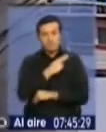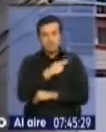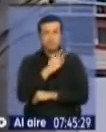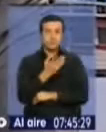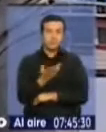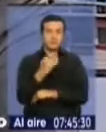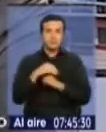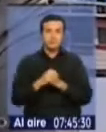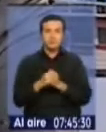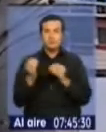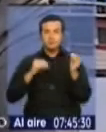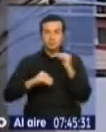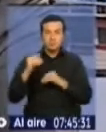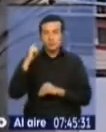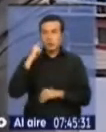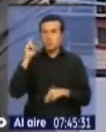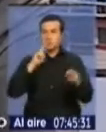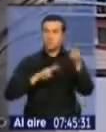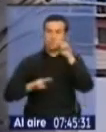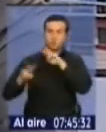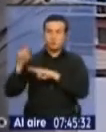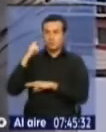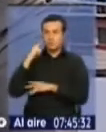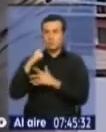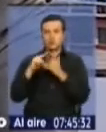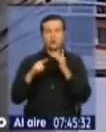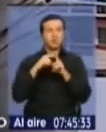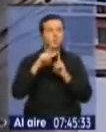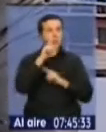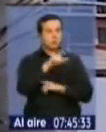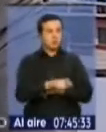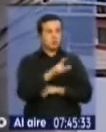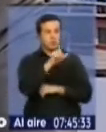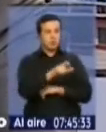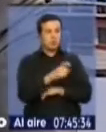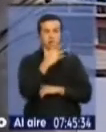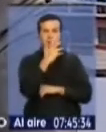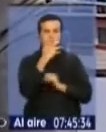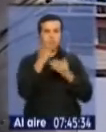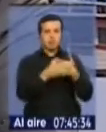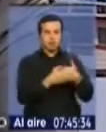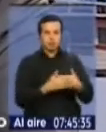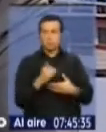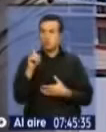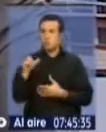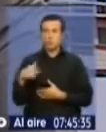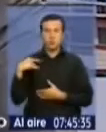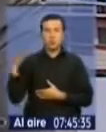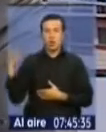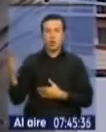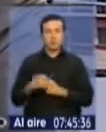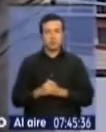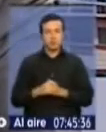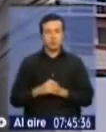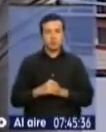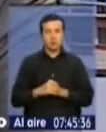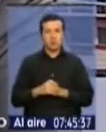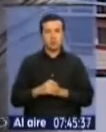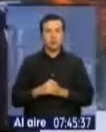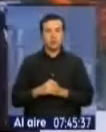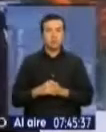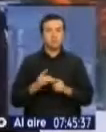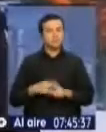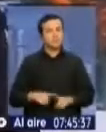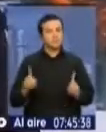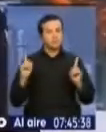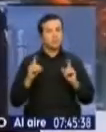Porque ahí sí puedes evaluar objetivamente. O sea, no es lo mismo una persona que tenga 15 artículos indexados que una que no tenga ni uno o que tenga, okay, uno. Ahora,